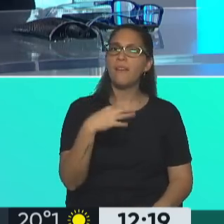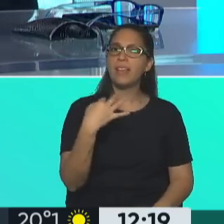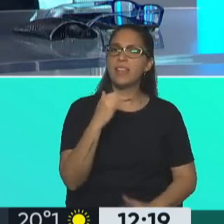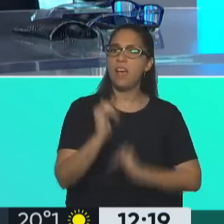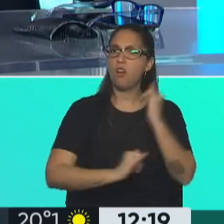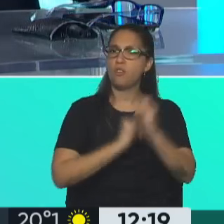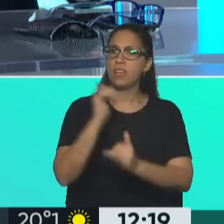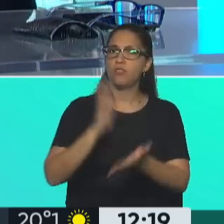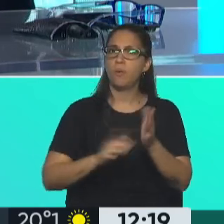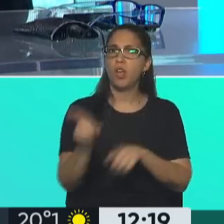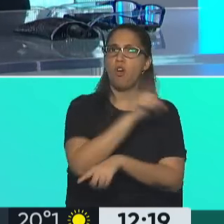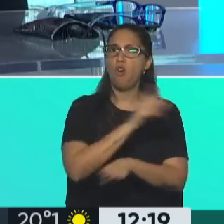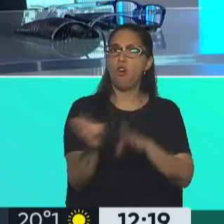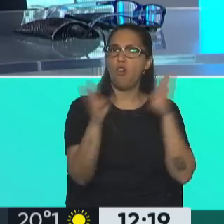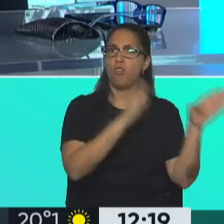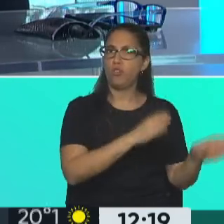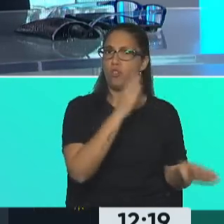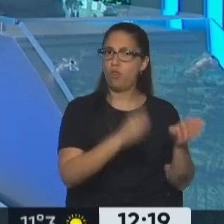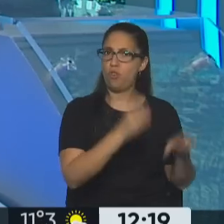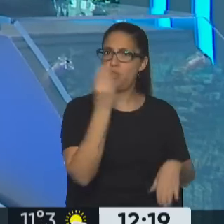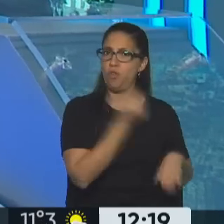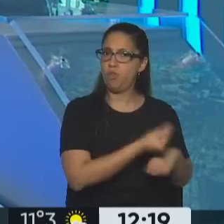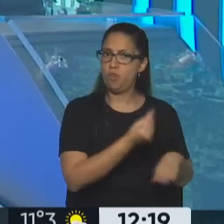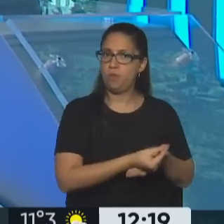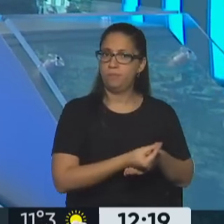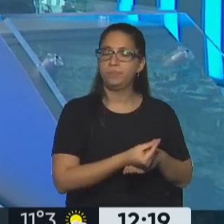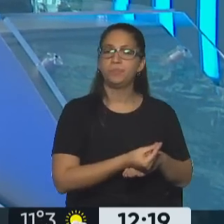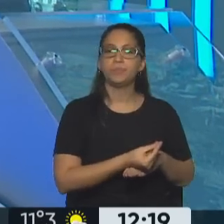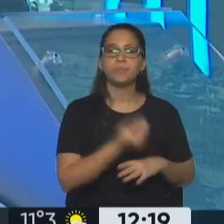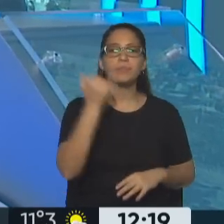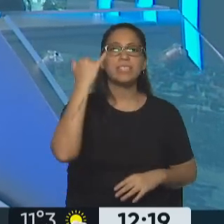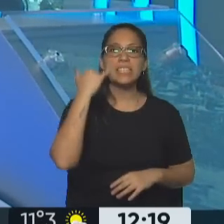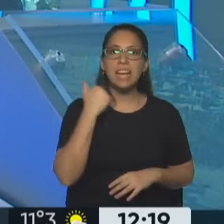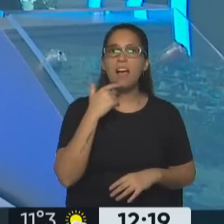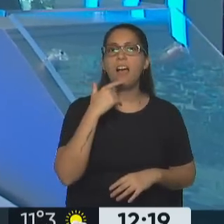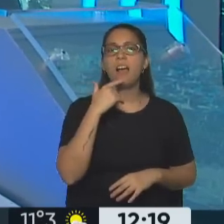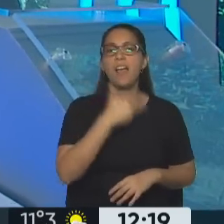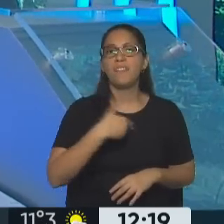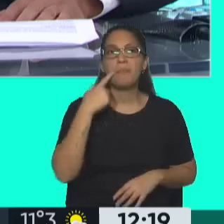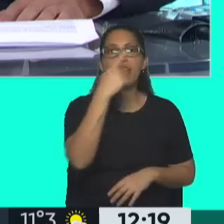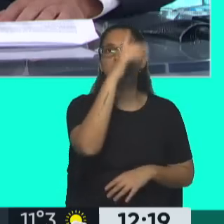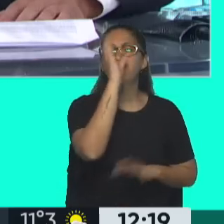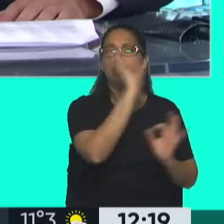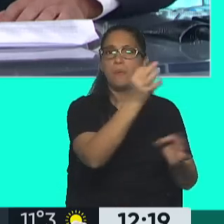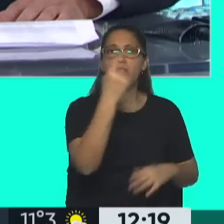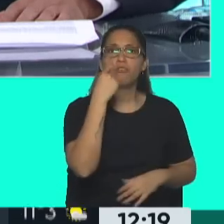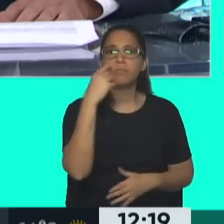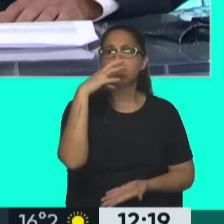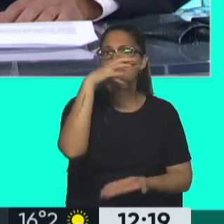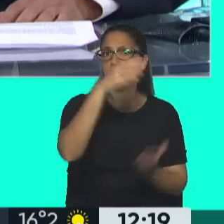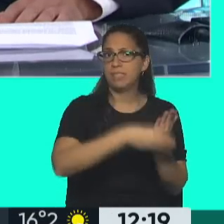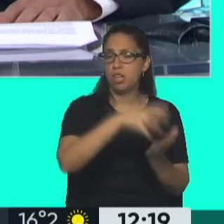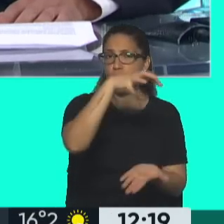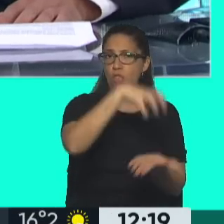función de lo que hizo otra gestión. Ya conociendo o informando al Fondo Monetario Internacional, el Ministerio de Economía, de que había